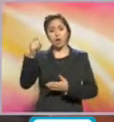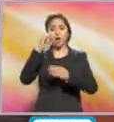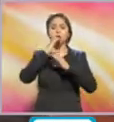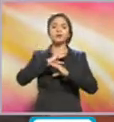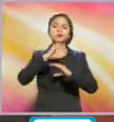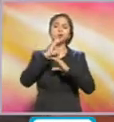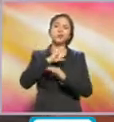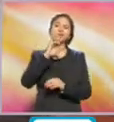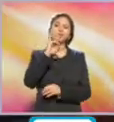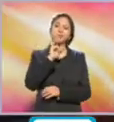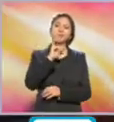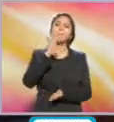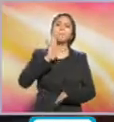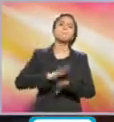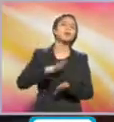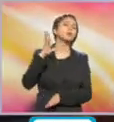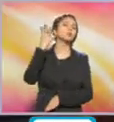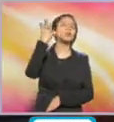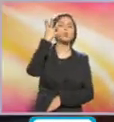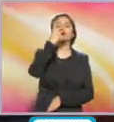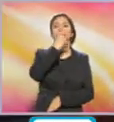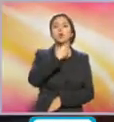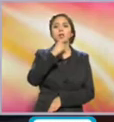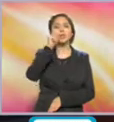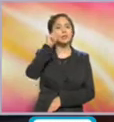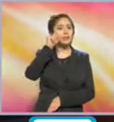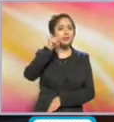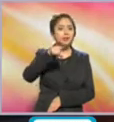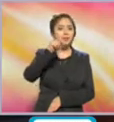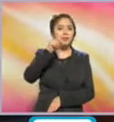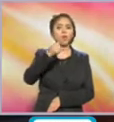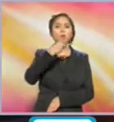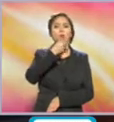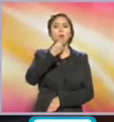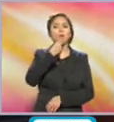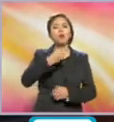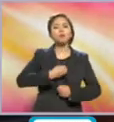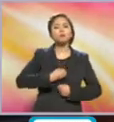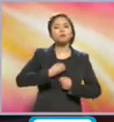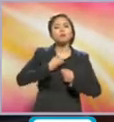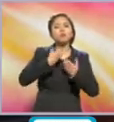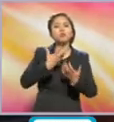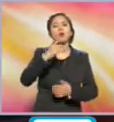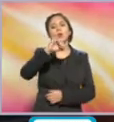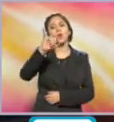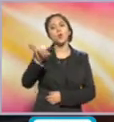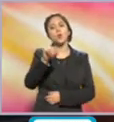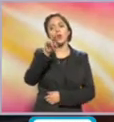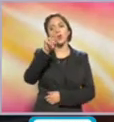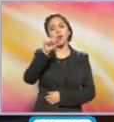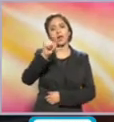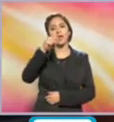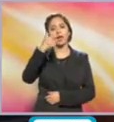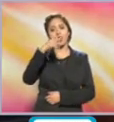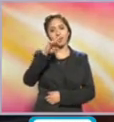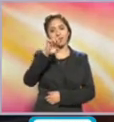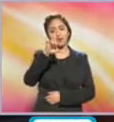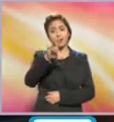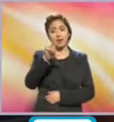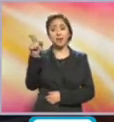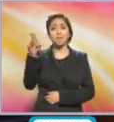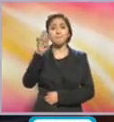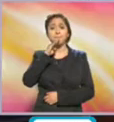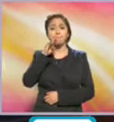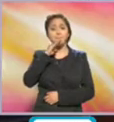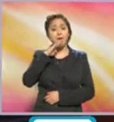hay que decirlo, más lindas, y tal como lo dice su intérprete, su creador, Juan Gabriel, dedicada a las mamás que ya no están aquí Ay,